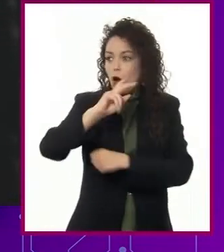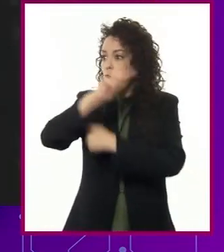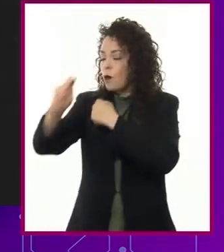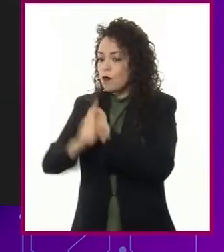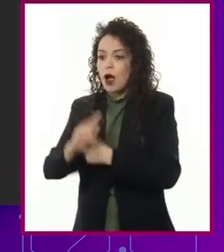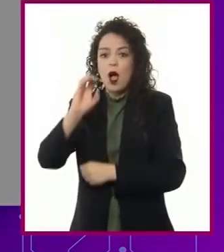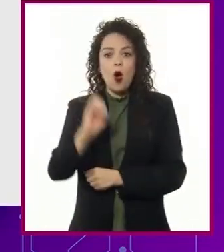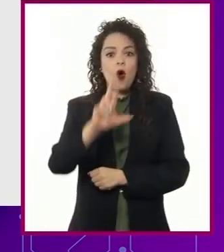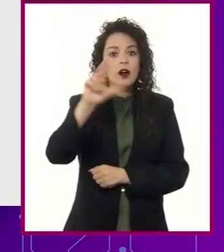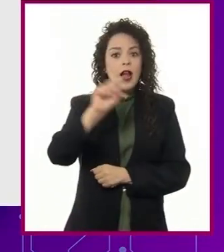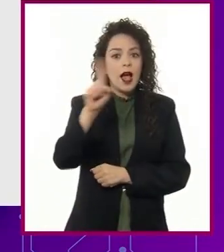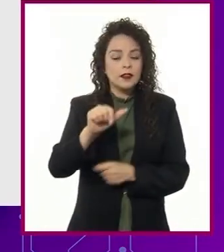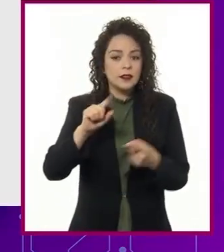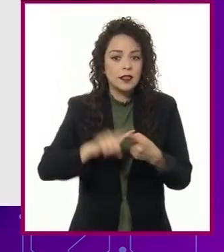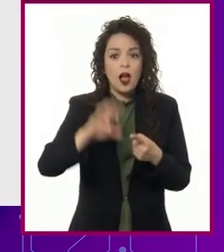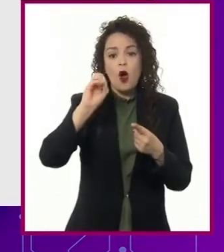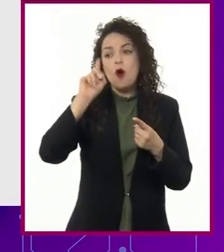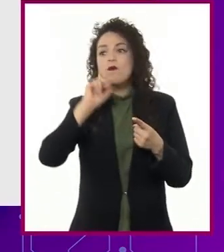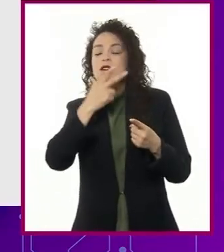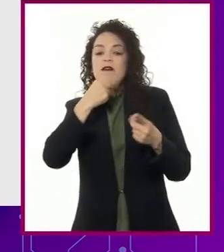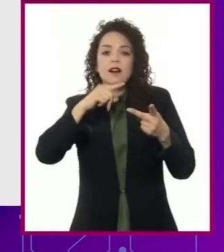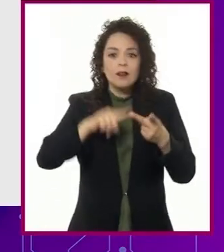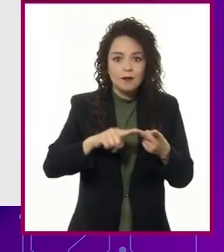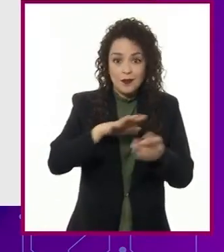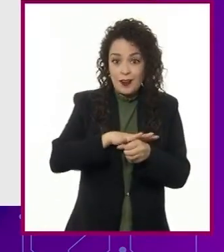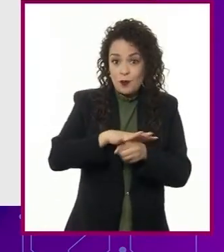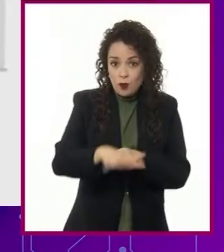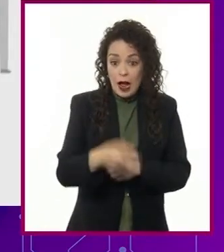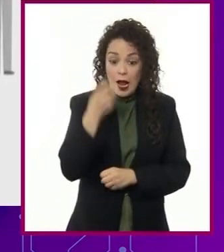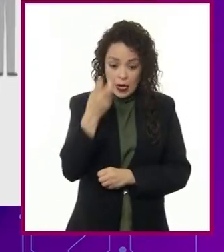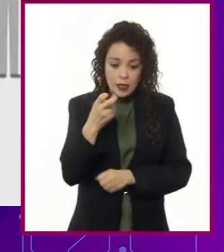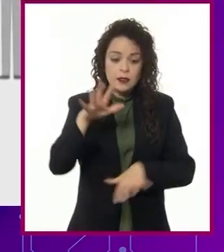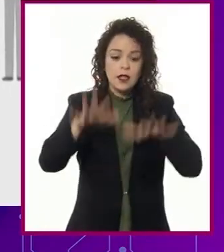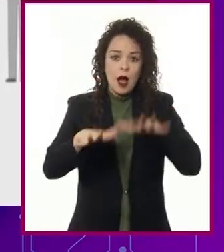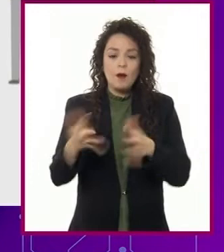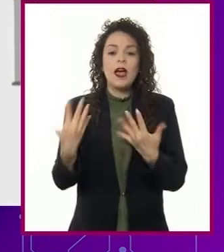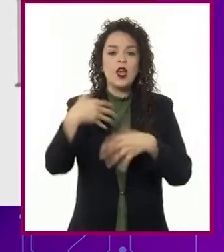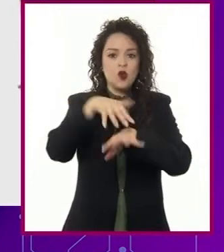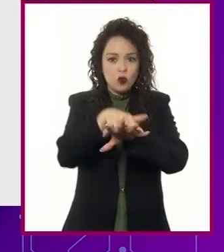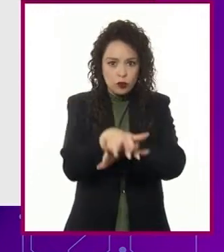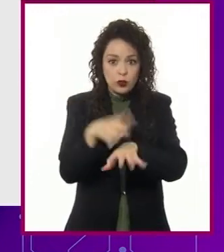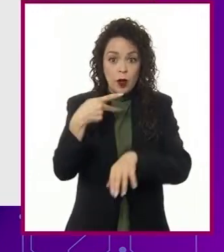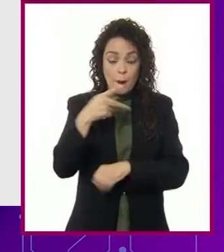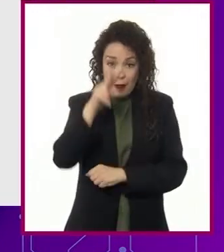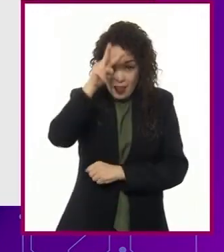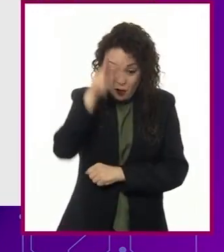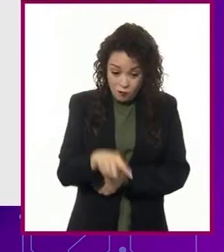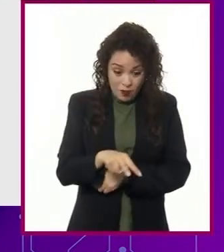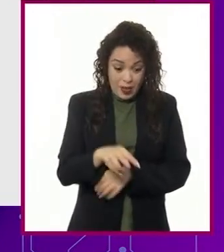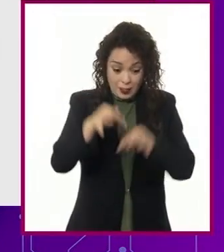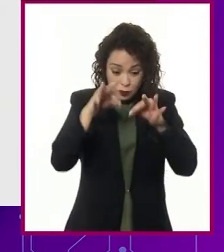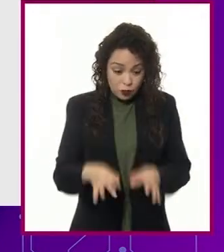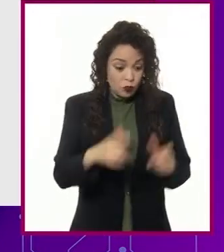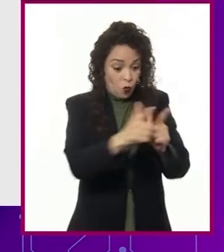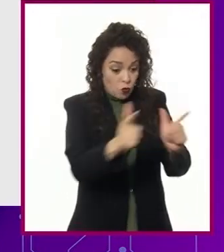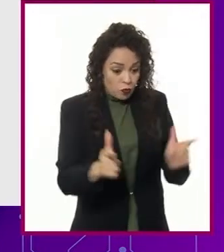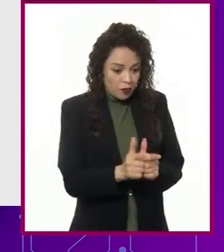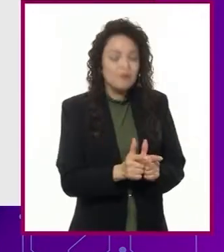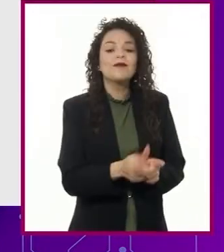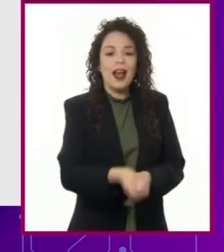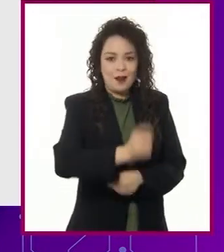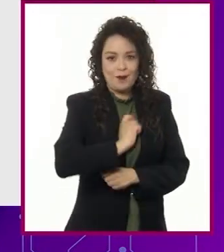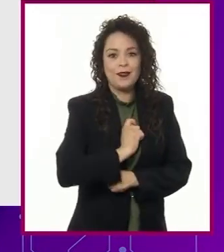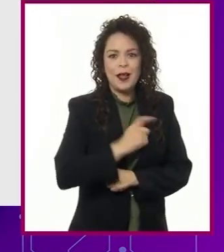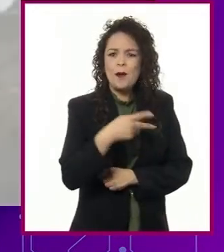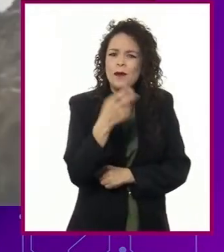entre otras razones. Muchos de estos grupos son de inclusión, pero algunos llegan a ser verdaderos grupos de pertenencia. ¿Pero qué son los